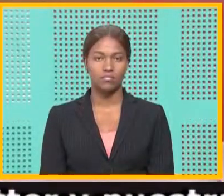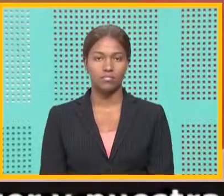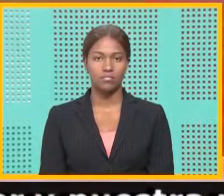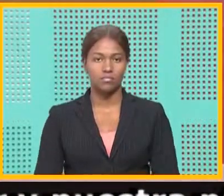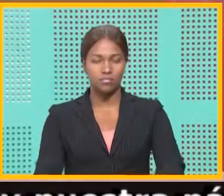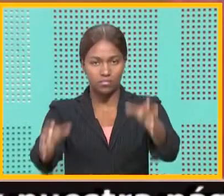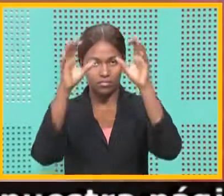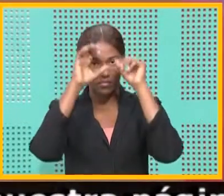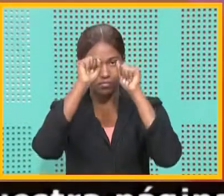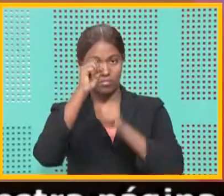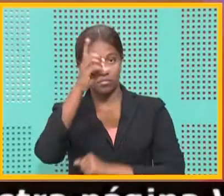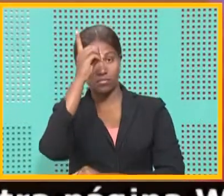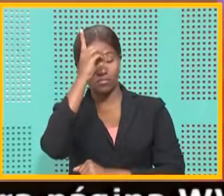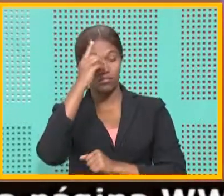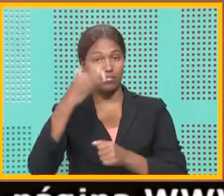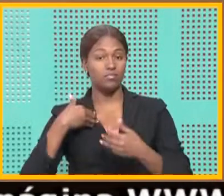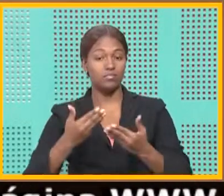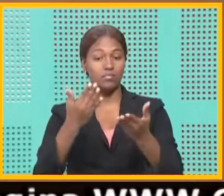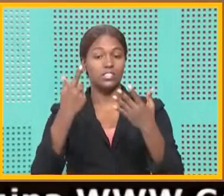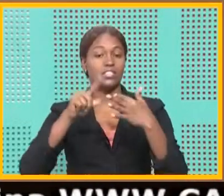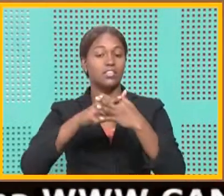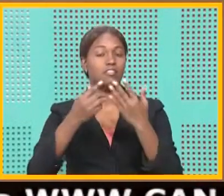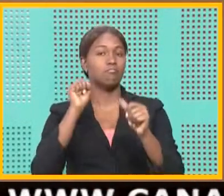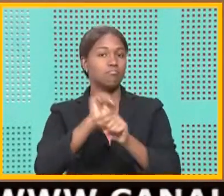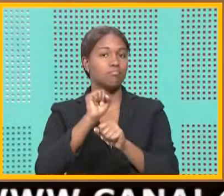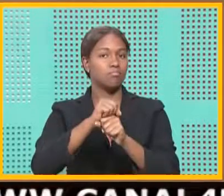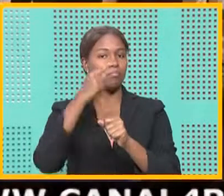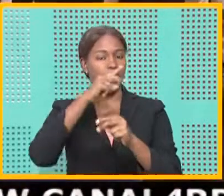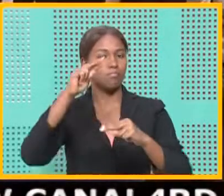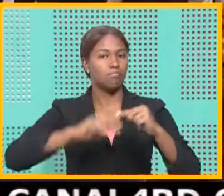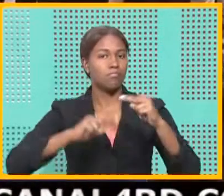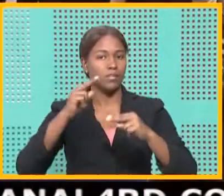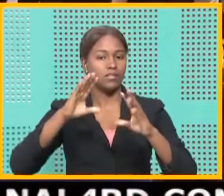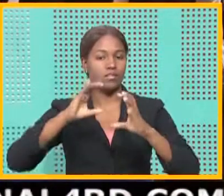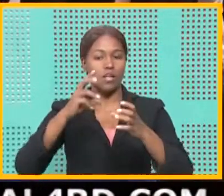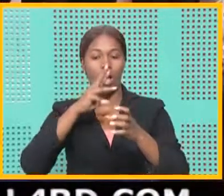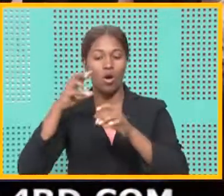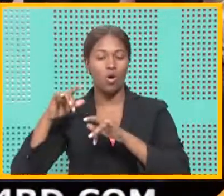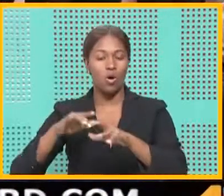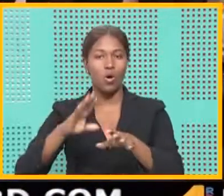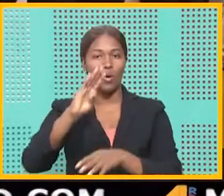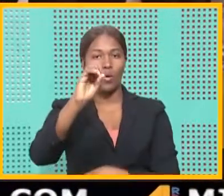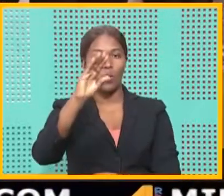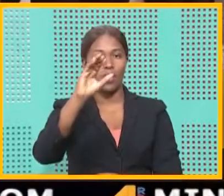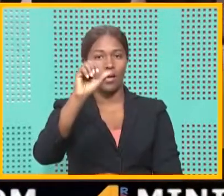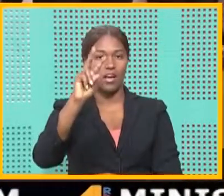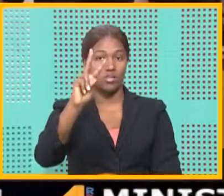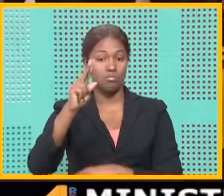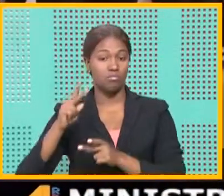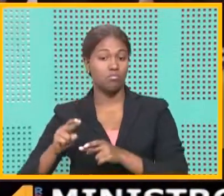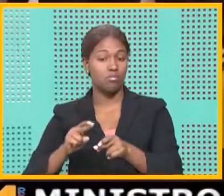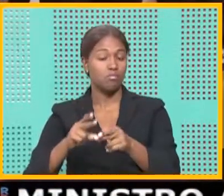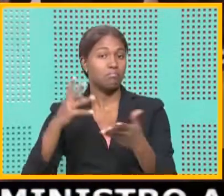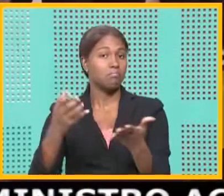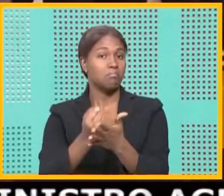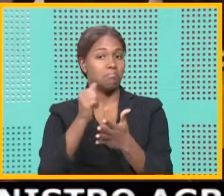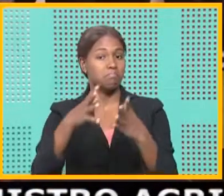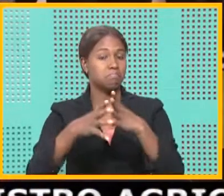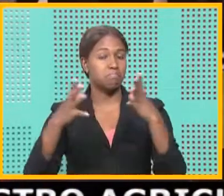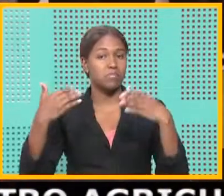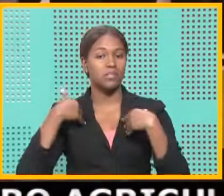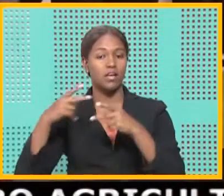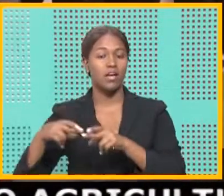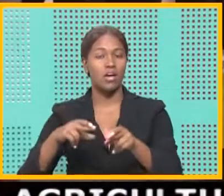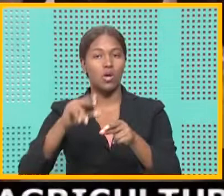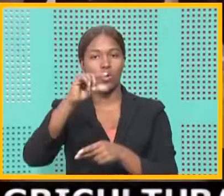Amigos, el presidente Danilo Medina dejó iniciados los trabajos de construcción de la presa Boca Los Dos Ríos, aprovechamiento múltiple del